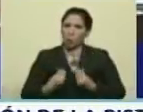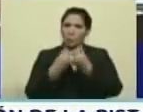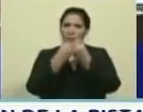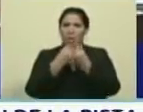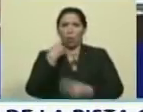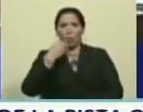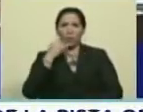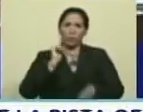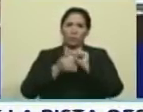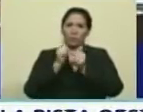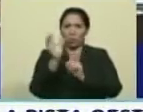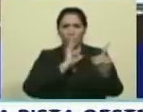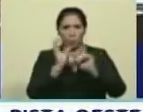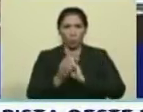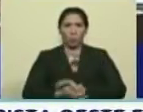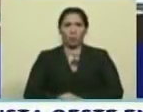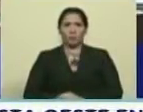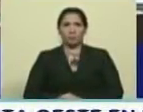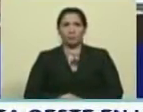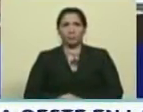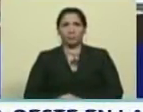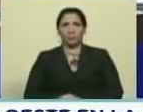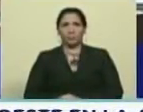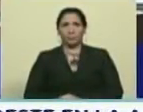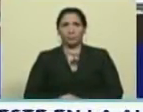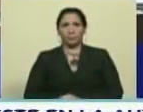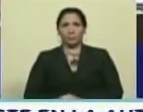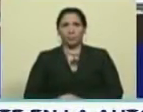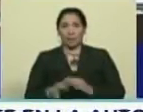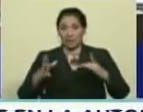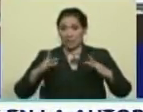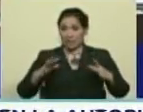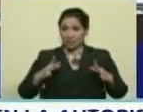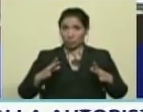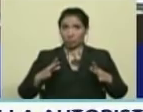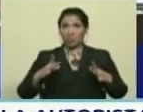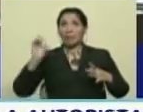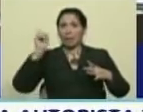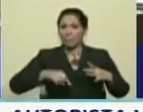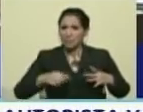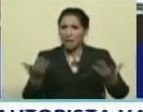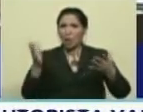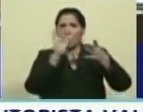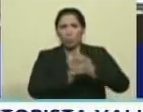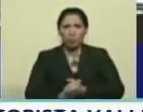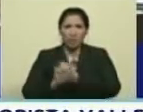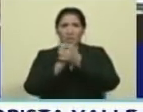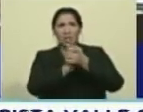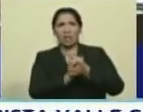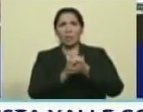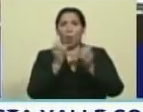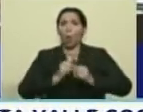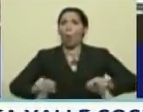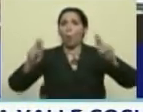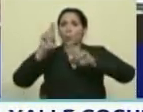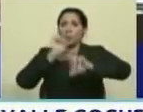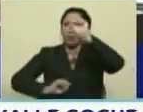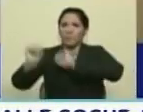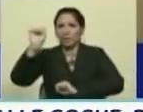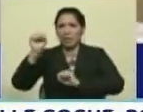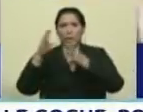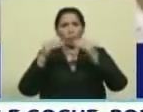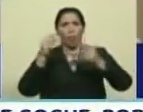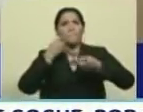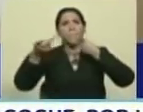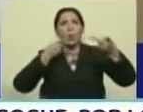deporte, en la cultura, en la recreación, así como nos unimos en la ONU para defender las